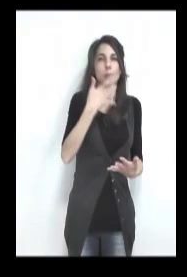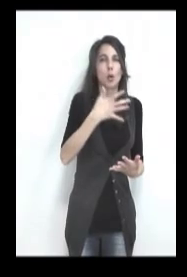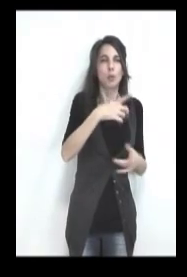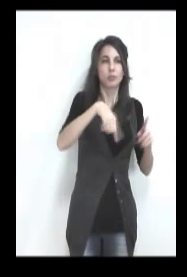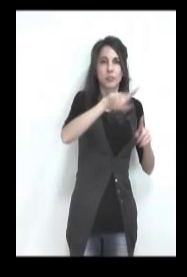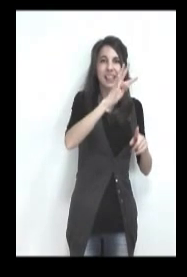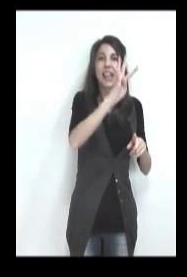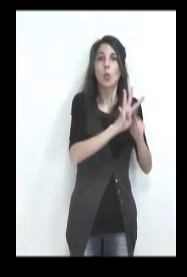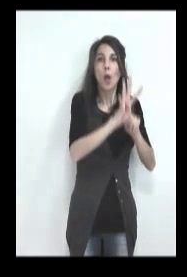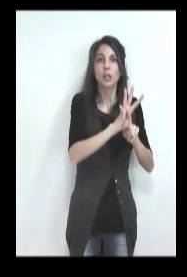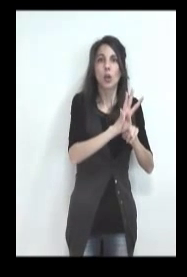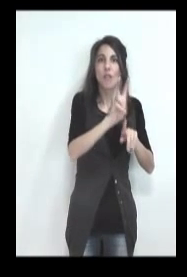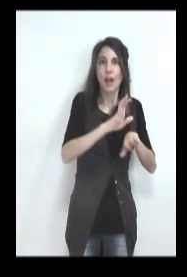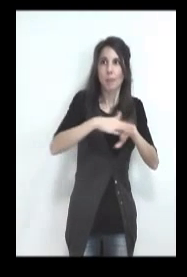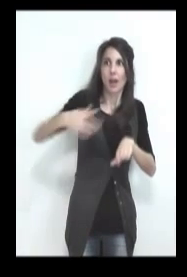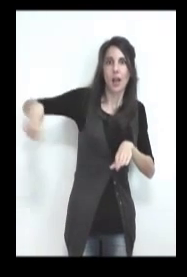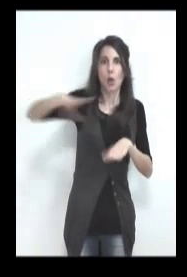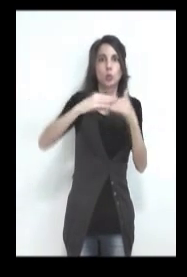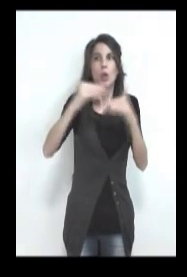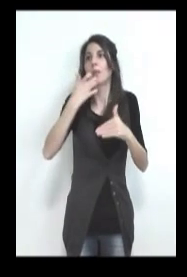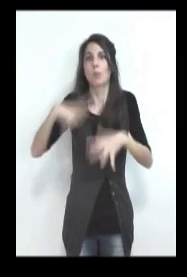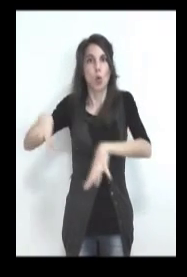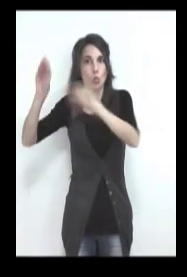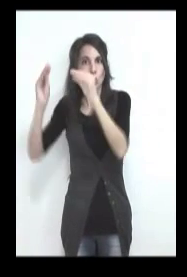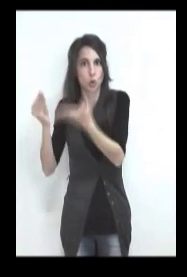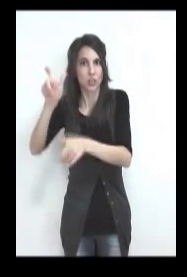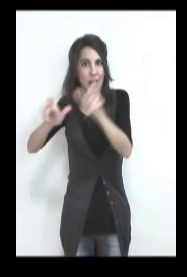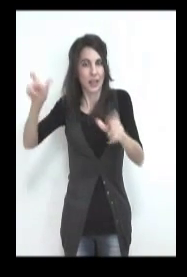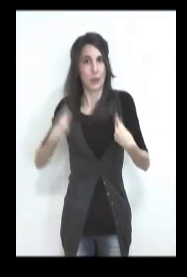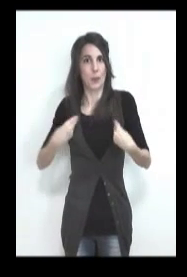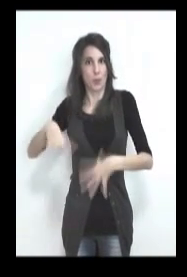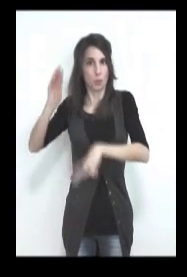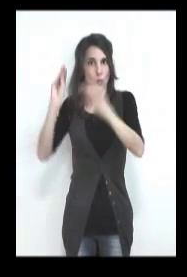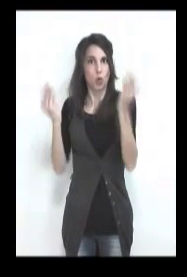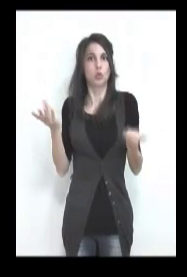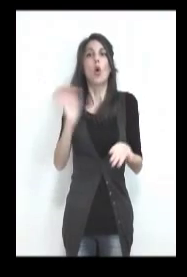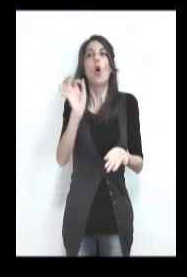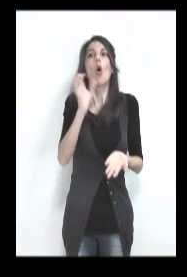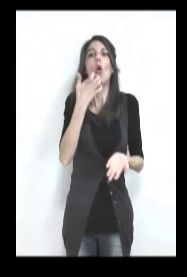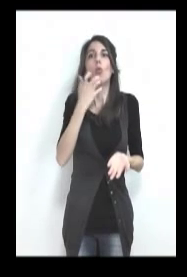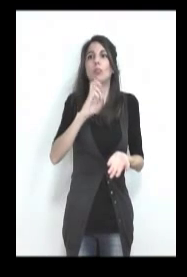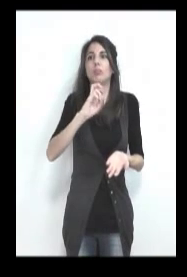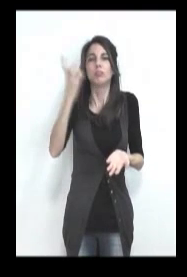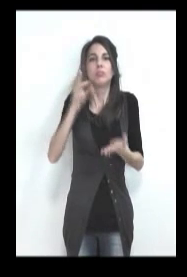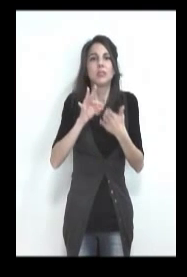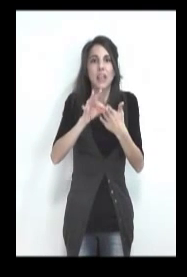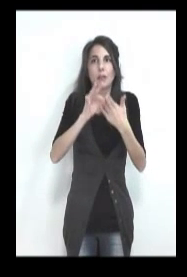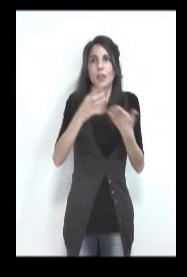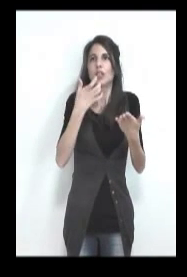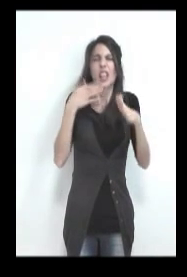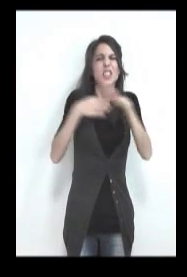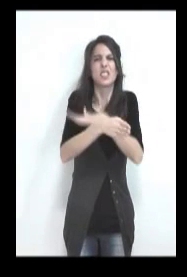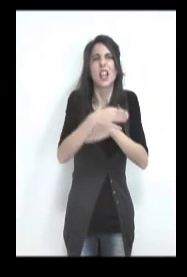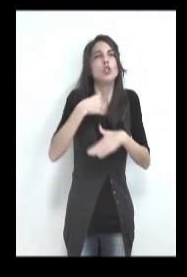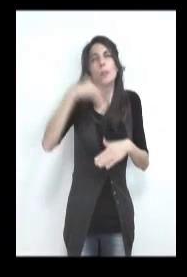esa T4, y lo mismo con la ciudad, ¿no? Me refiero a esa inversión de servicios y de accesibilidad en cuanto a que cuál es el